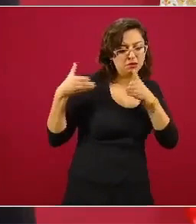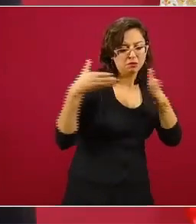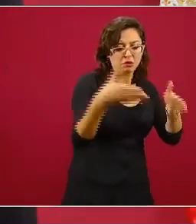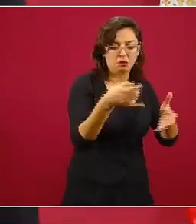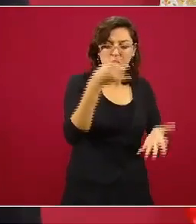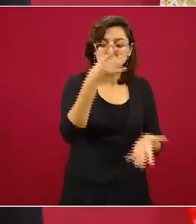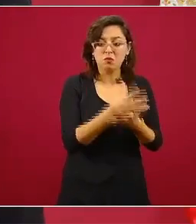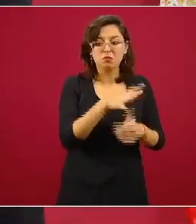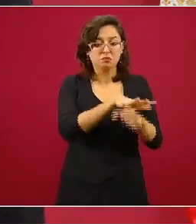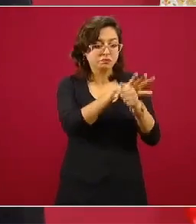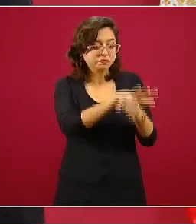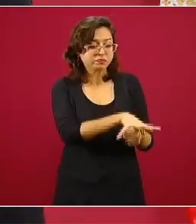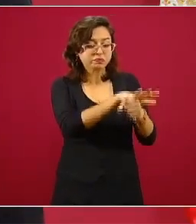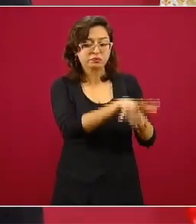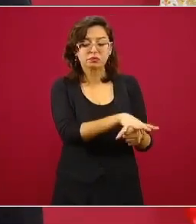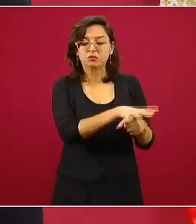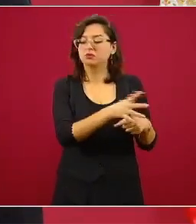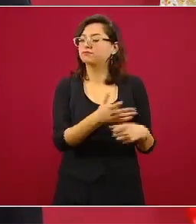desigualdad,